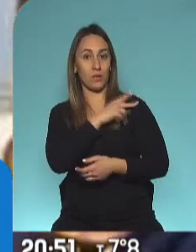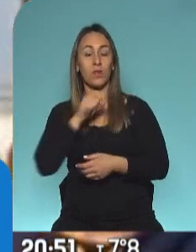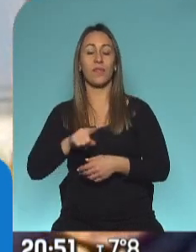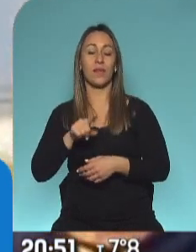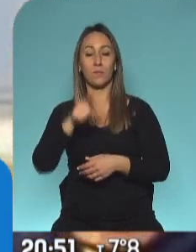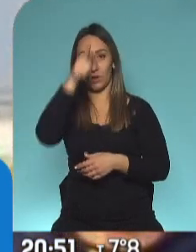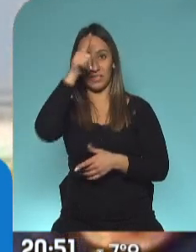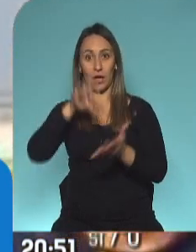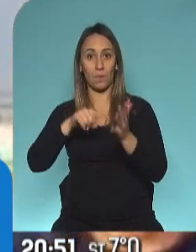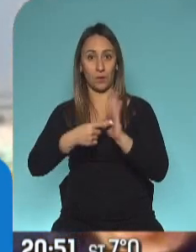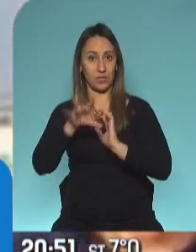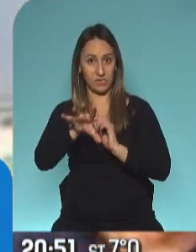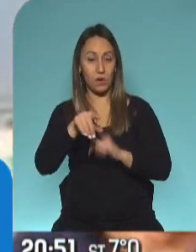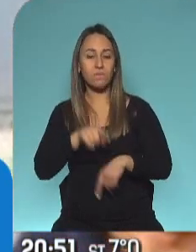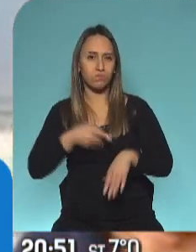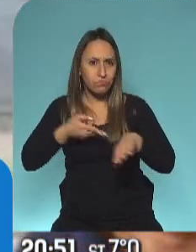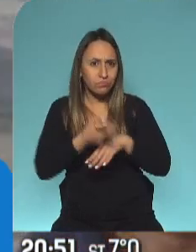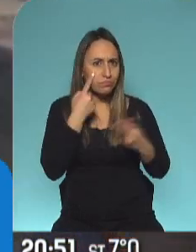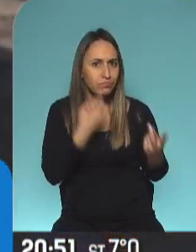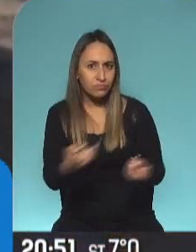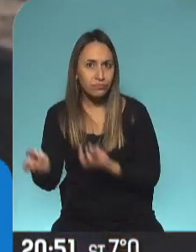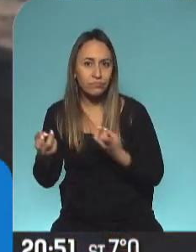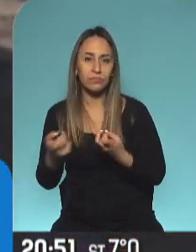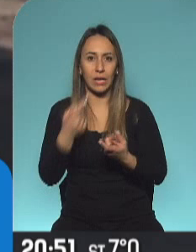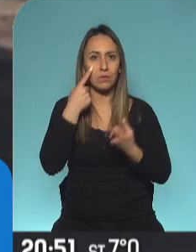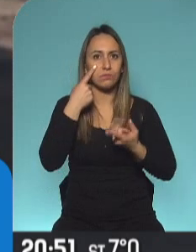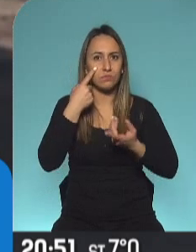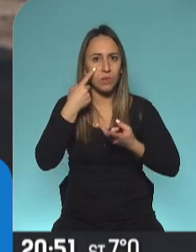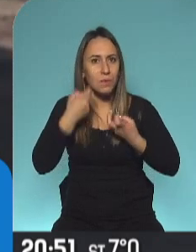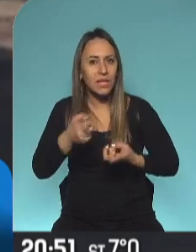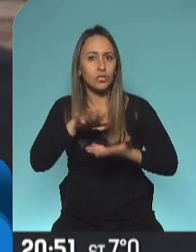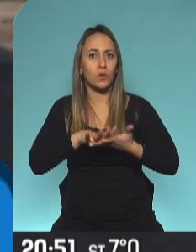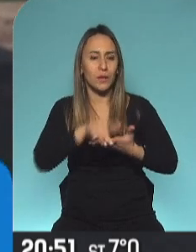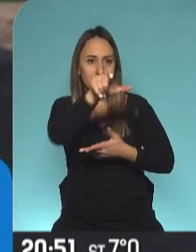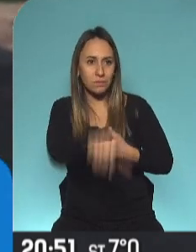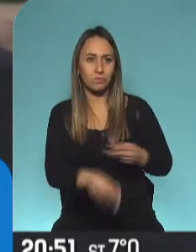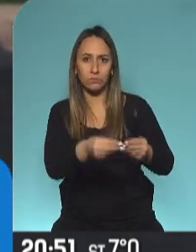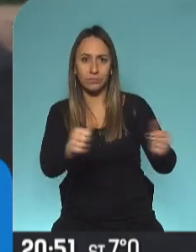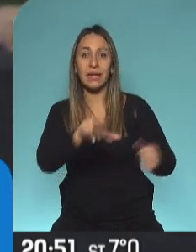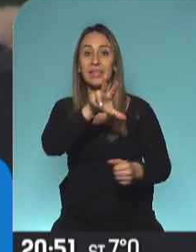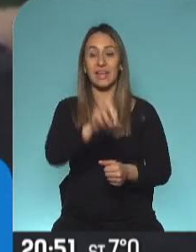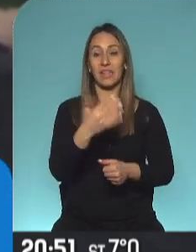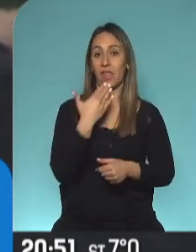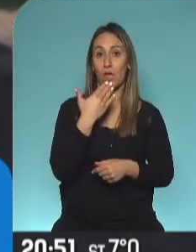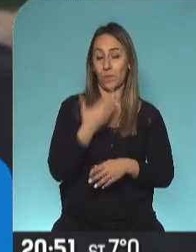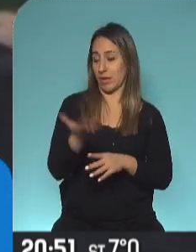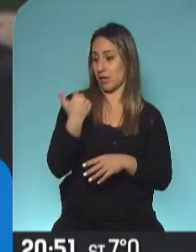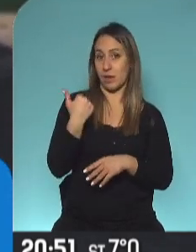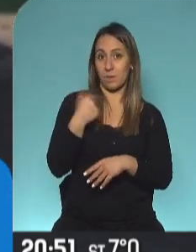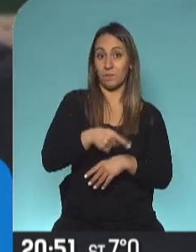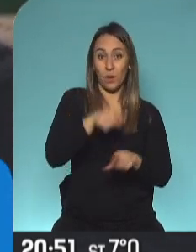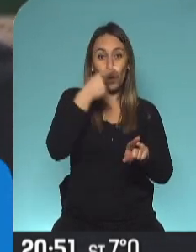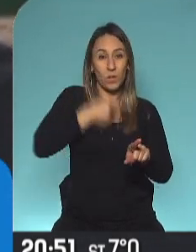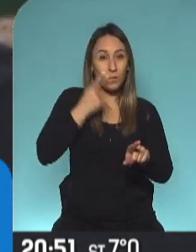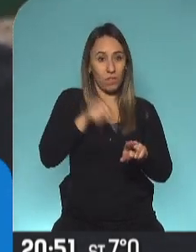Provincial, mientras que continúa la investigación por la desaparición de este joven de 22 años que fue ocurrida el 30 de abril pasado, la última vez que se